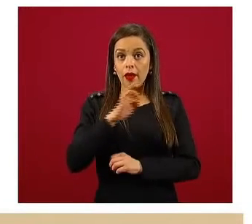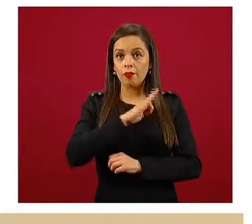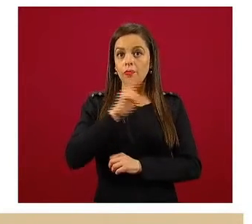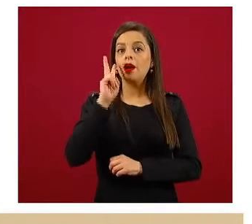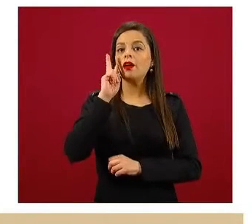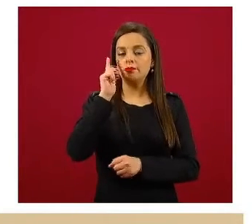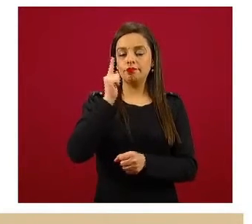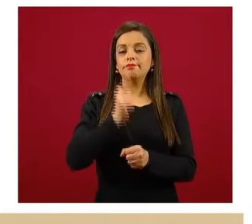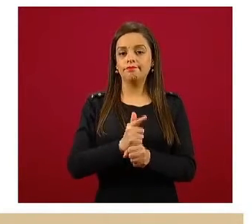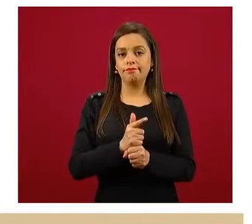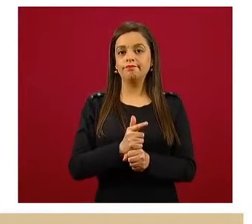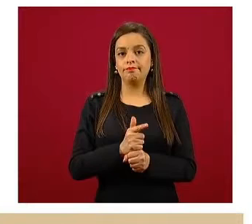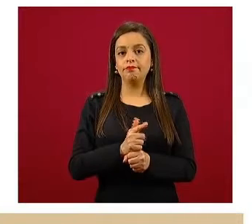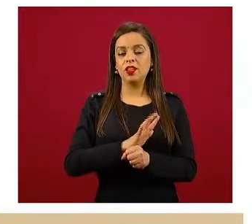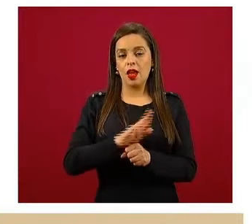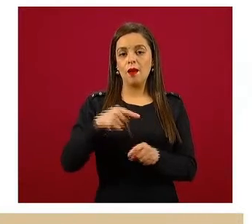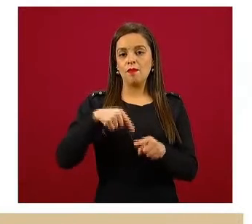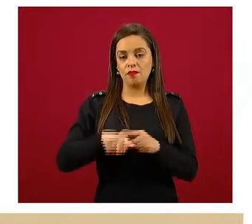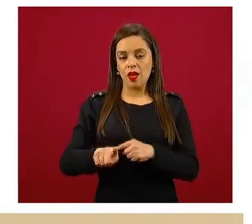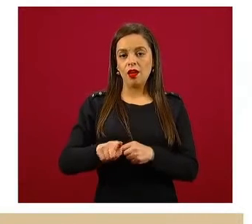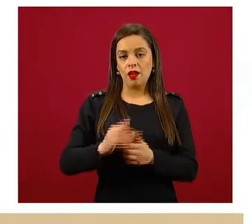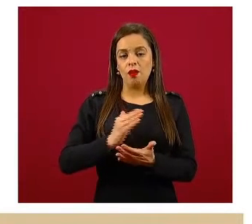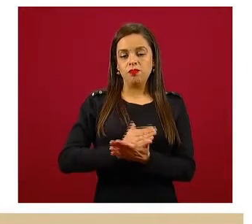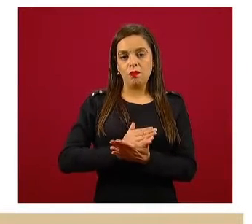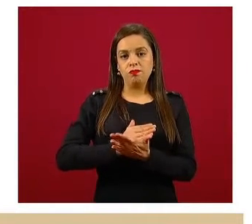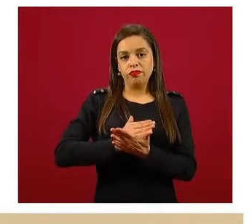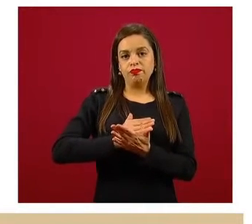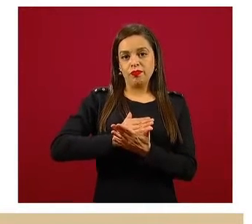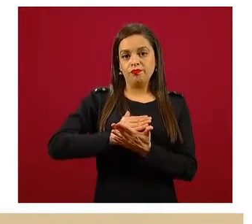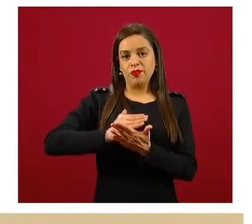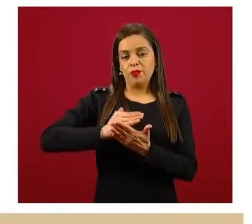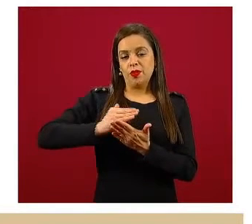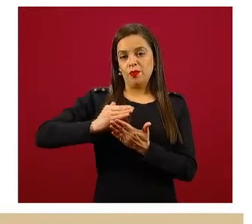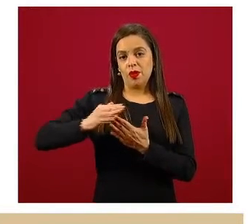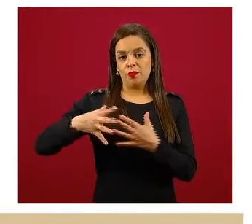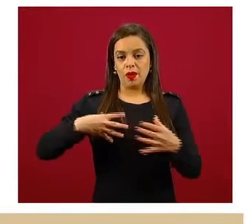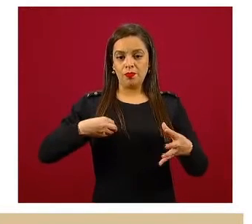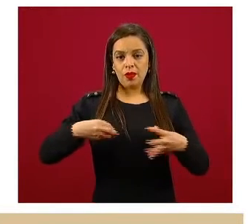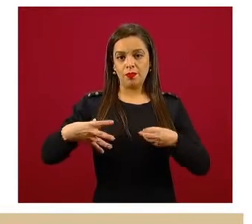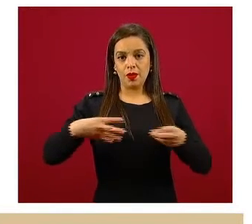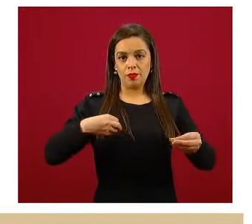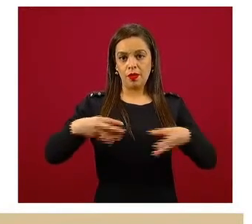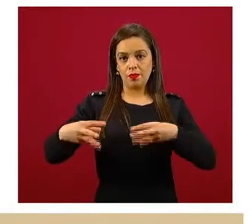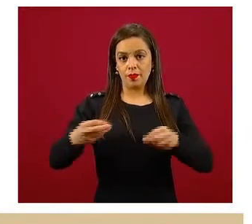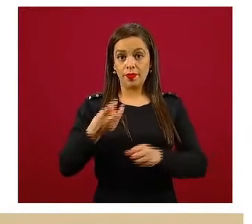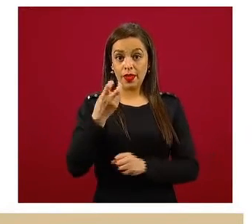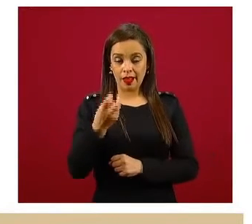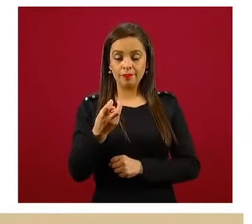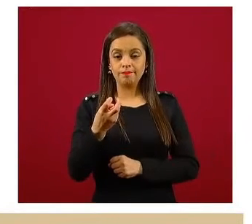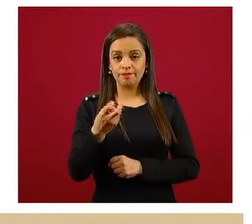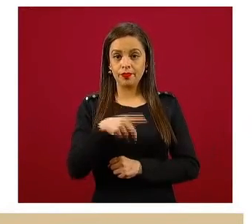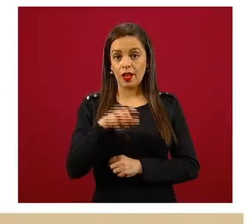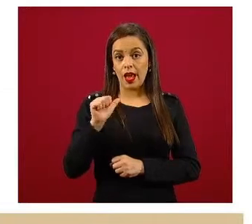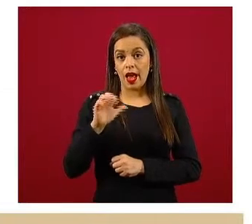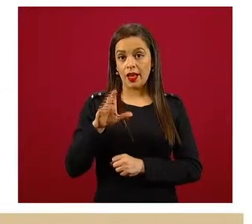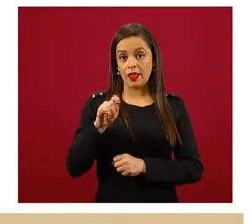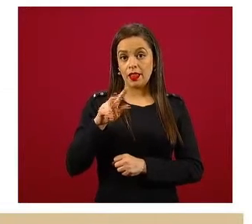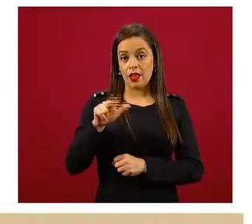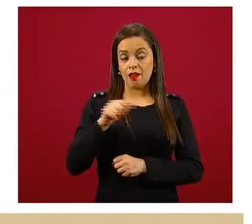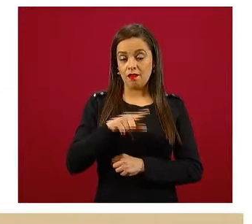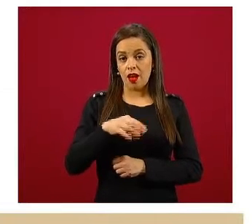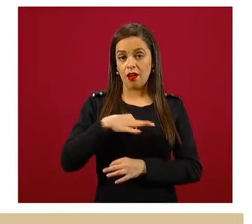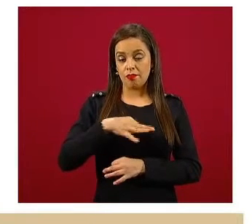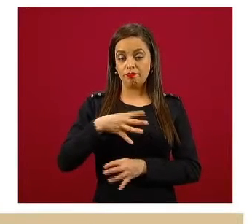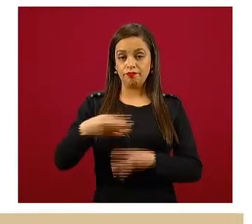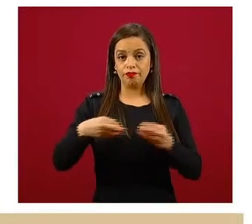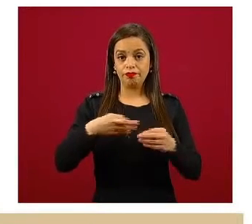están teniendo su incremento y por lo tanto también están participando de la epidemia activa a nivel nacional.